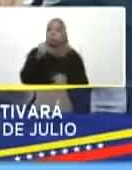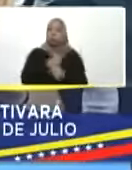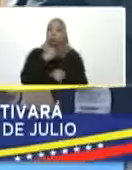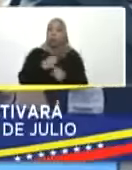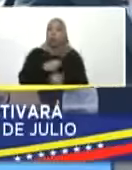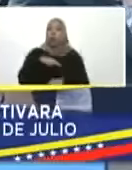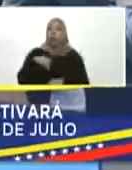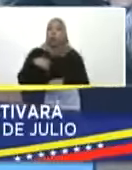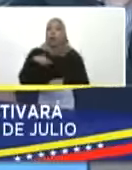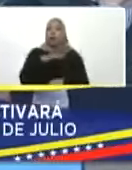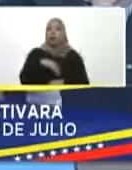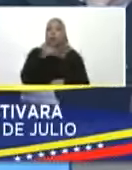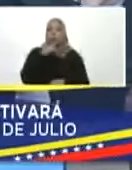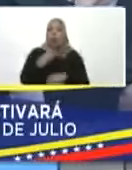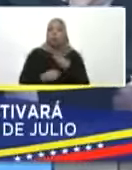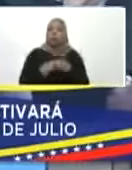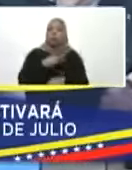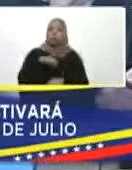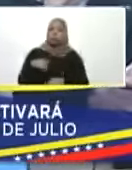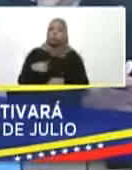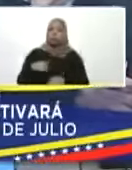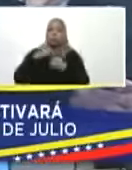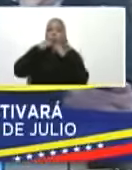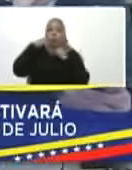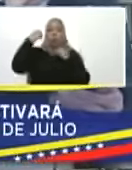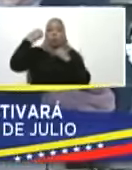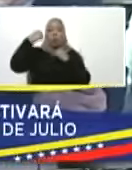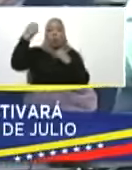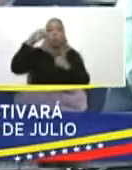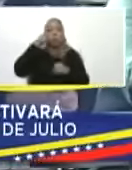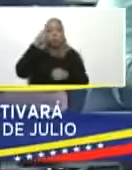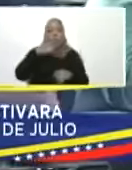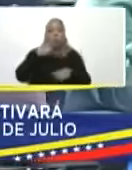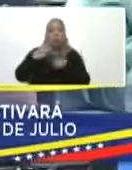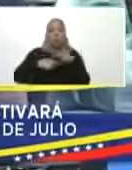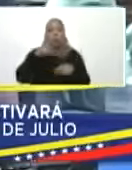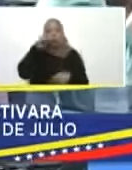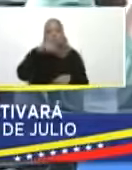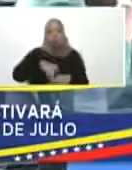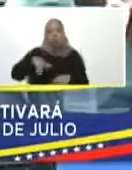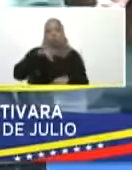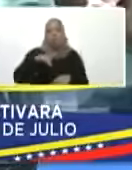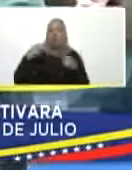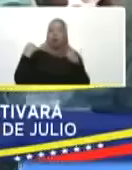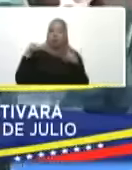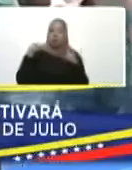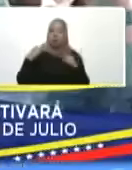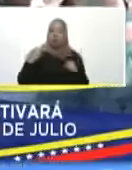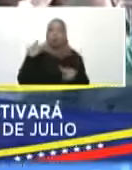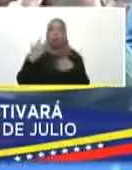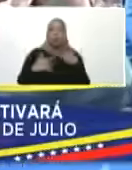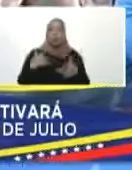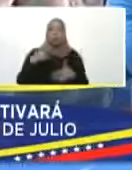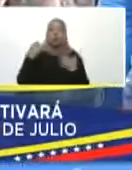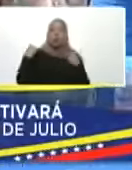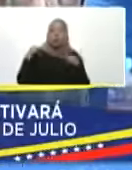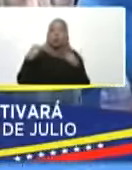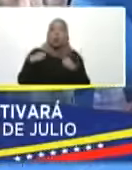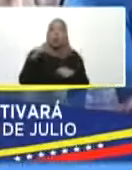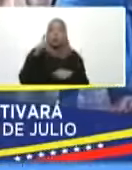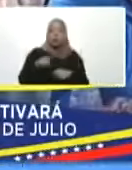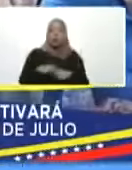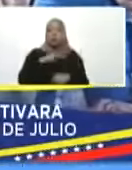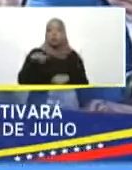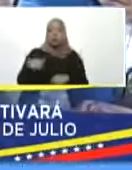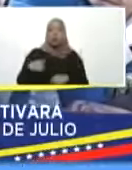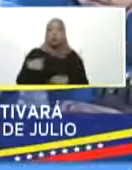en Gaza. Han querido acallar la lucha del pueblo palestino y las redes de los pueblos se han activado. Esas redes las vamos a activar también para